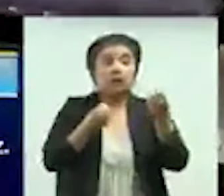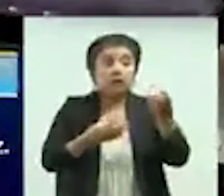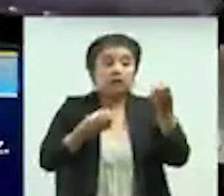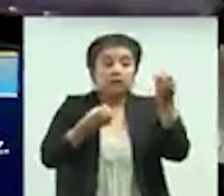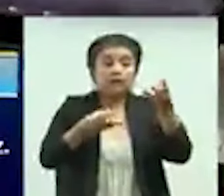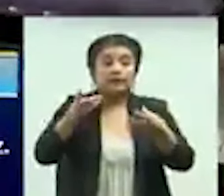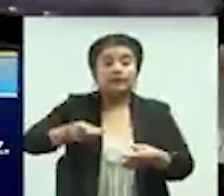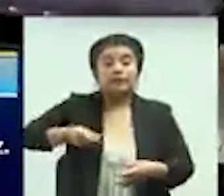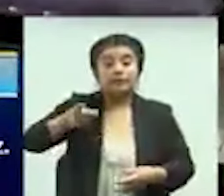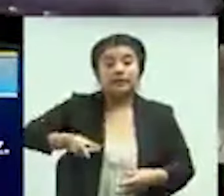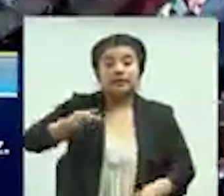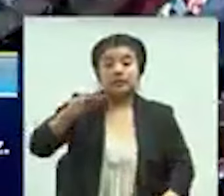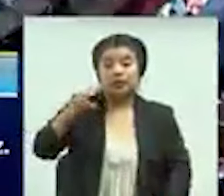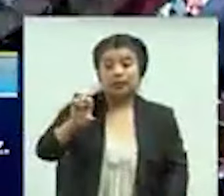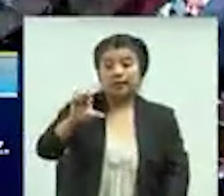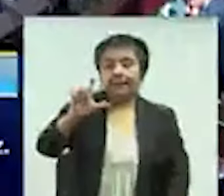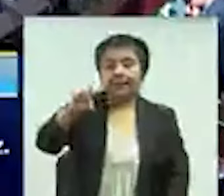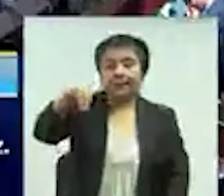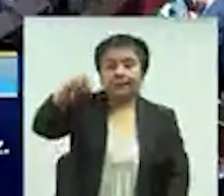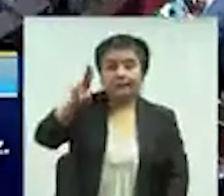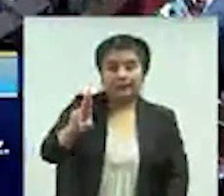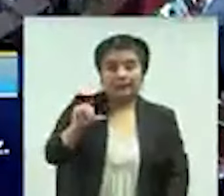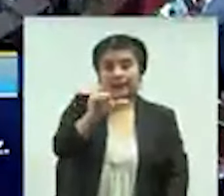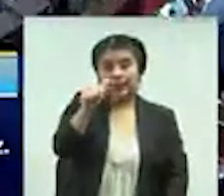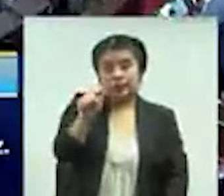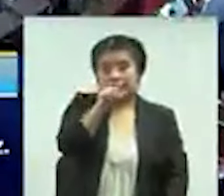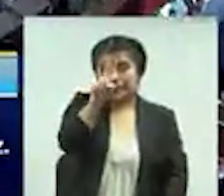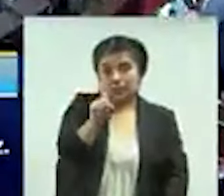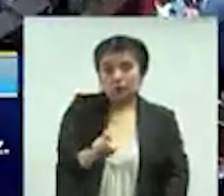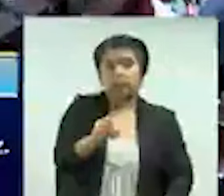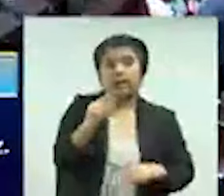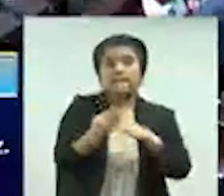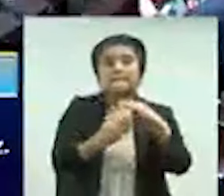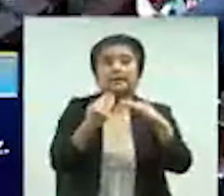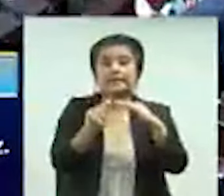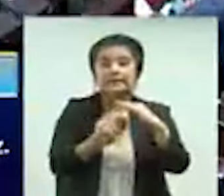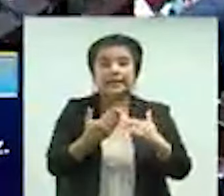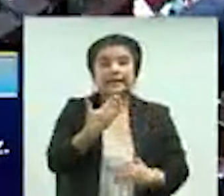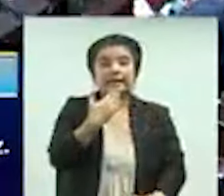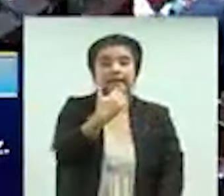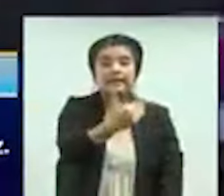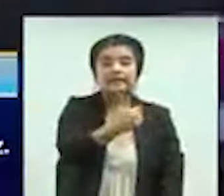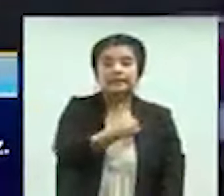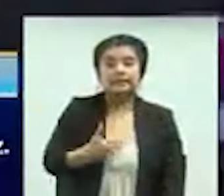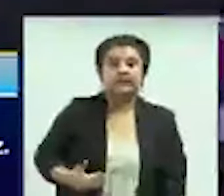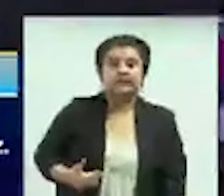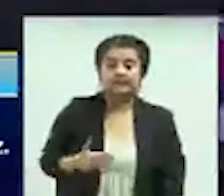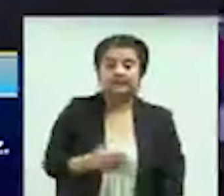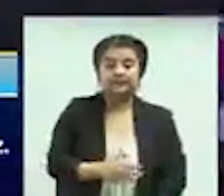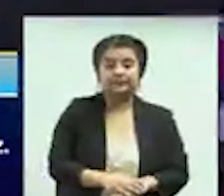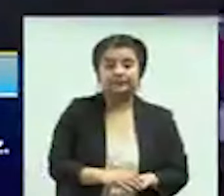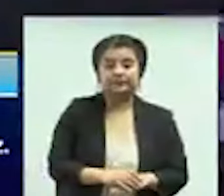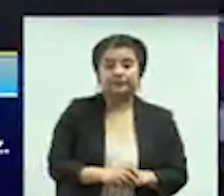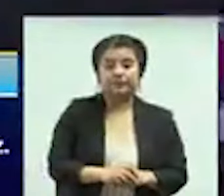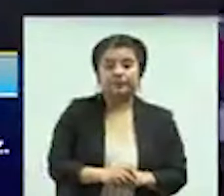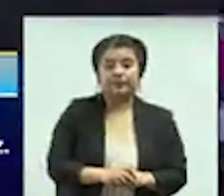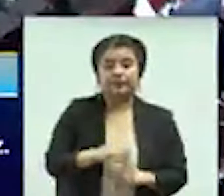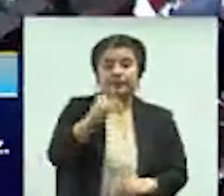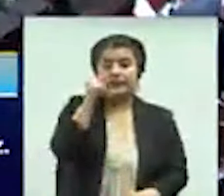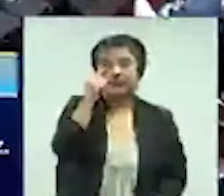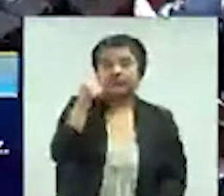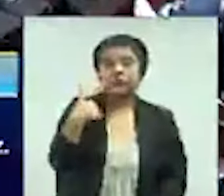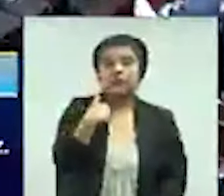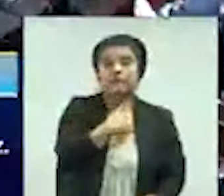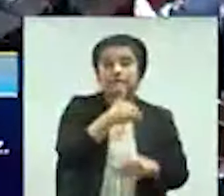el diputado Elmer Palencia para formular la siguiente pregunta básica. Muchas gracias, presidente. Señor ministro,